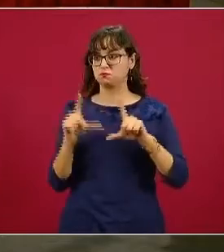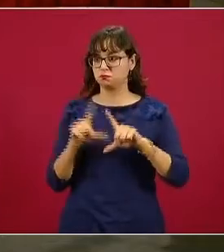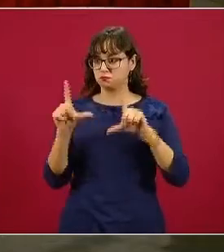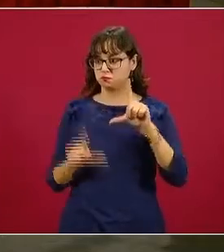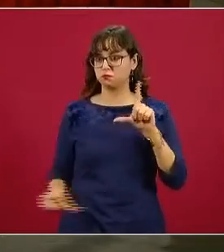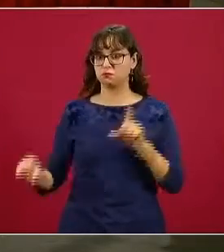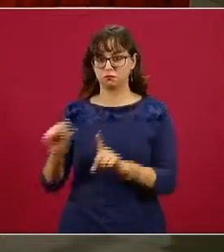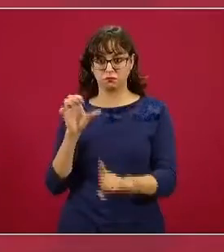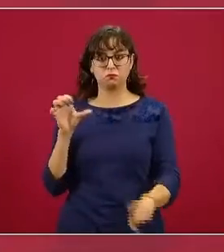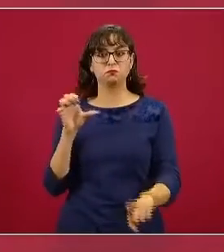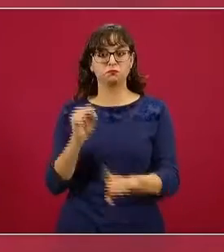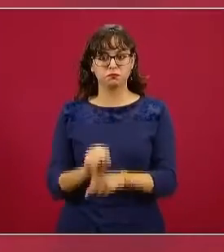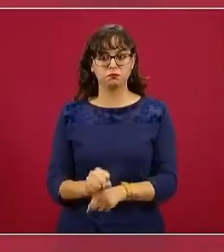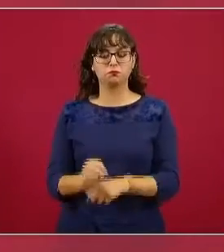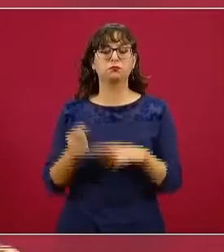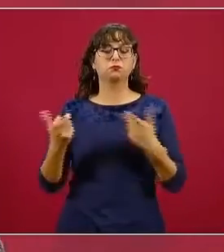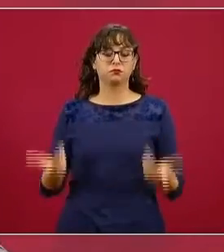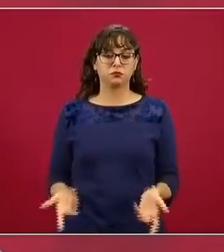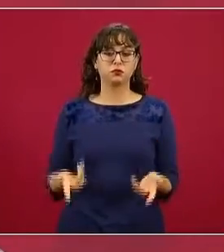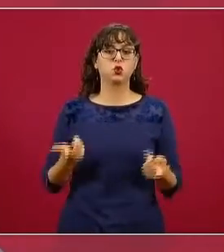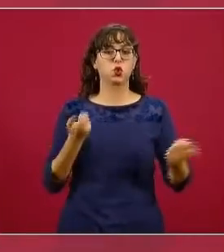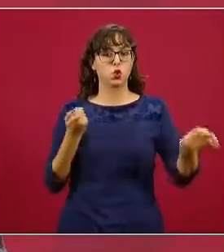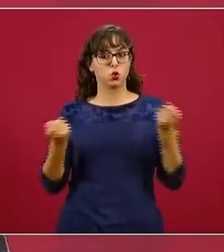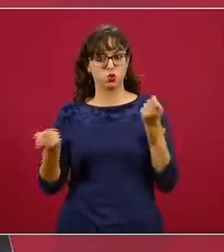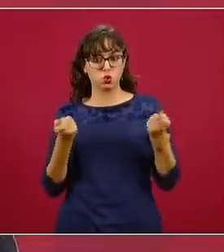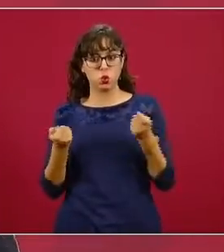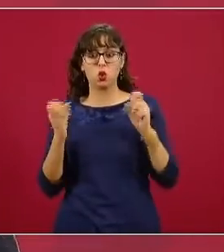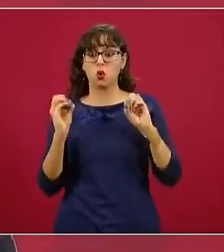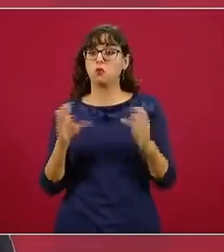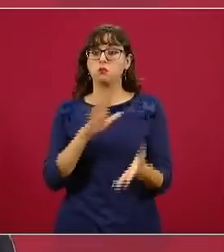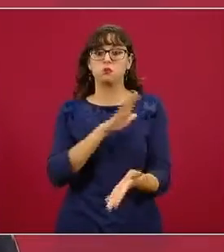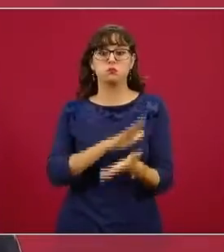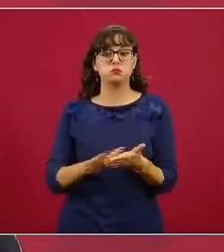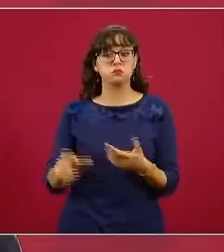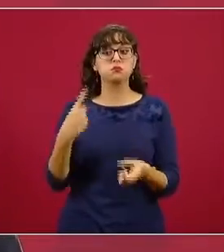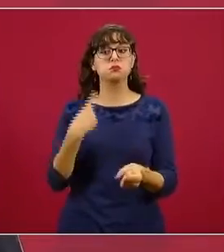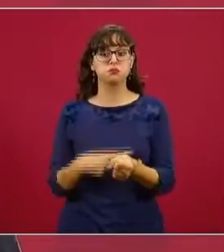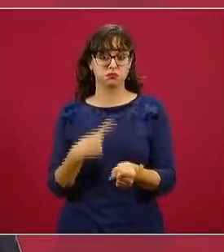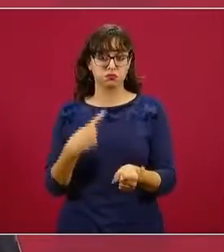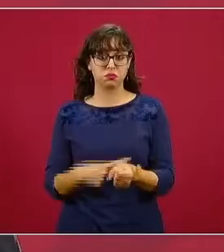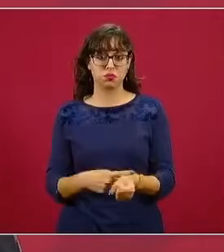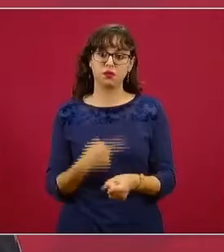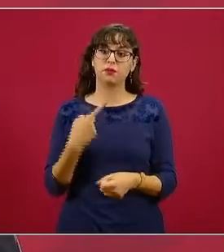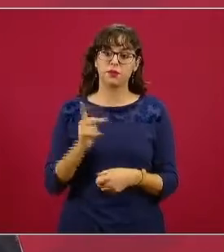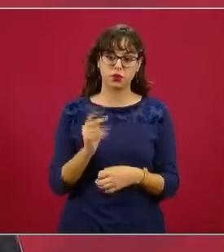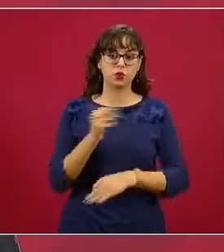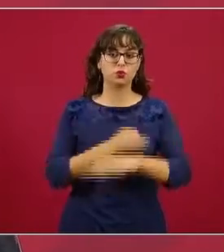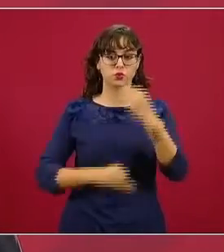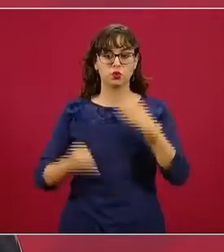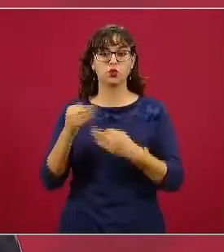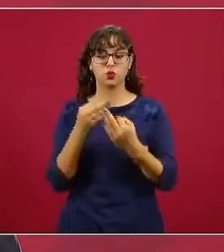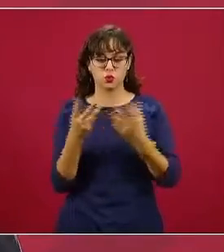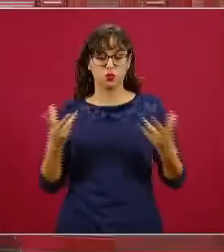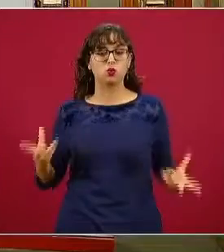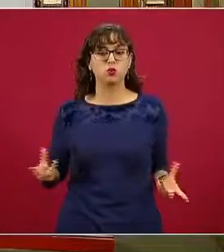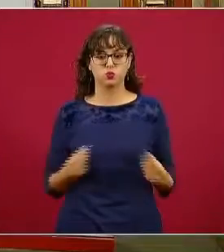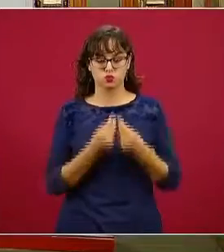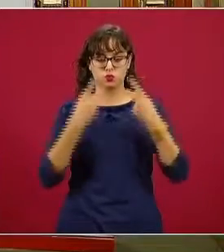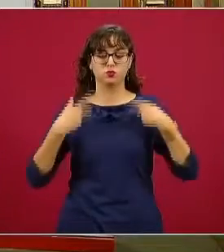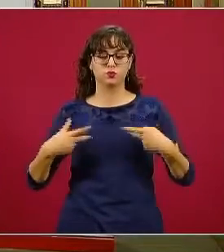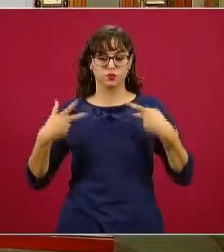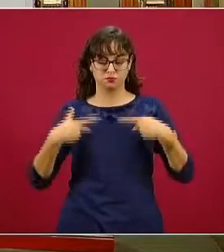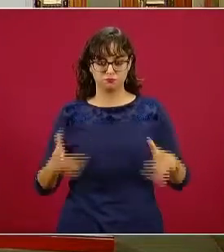la eliminación en algunos casos o el control de enfermedades, pero todo esto depende también de una participación